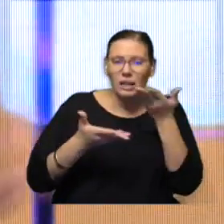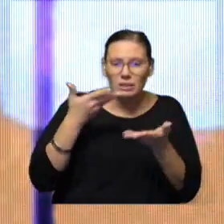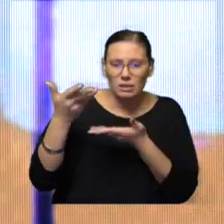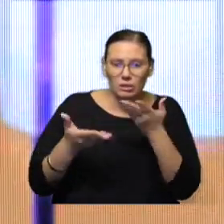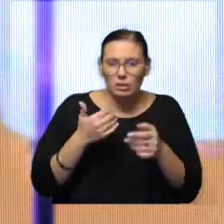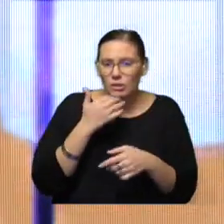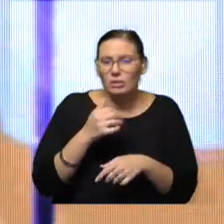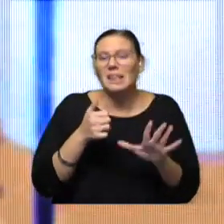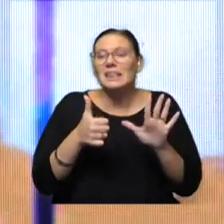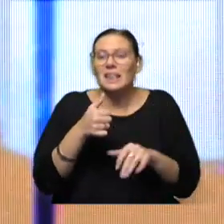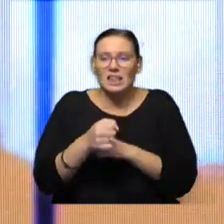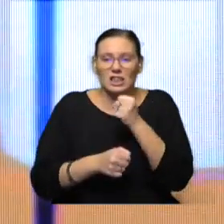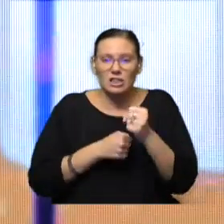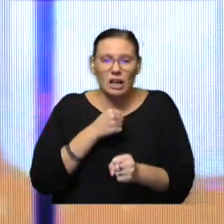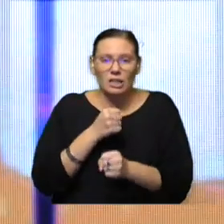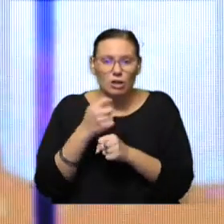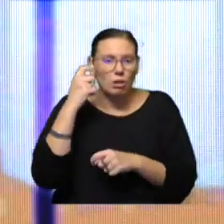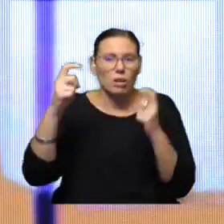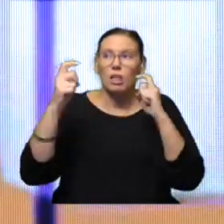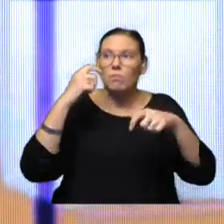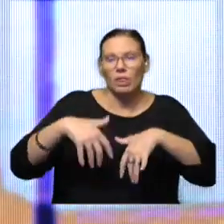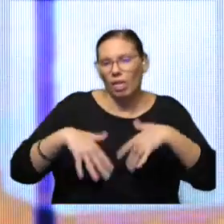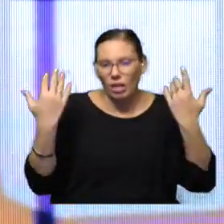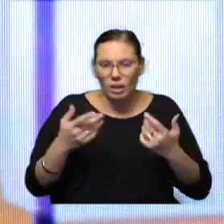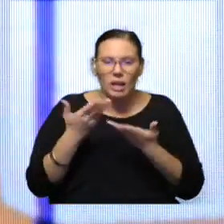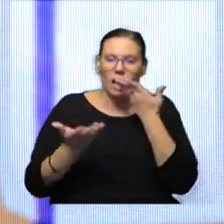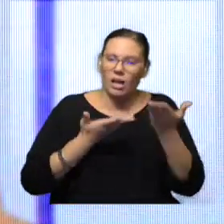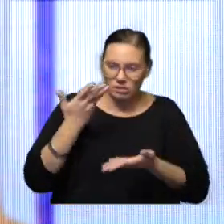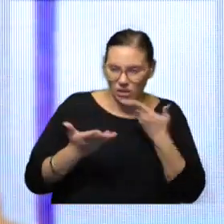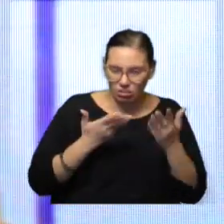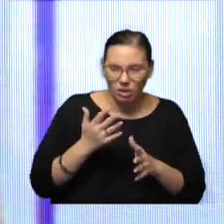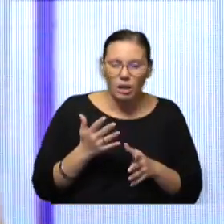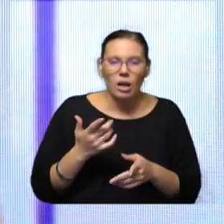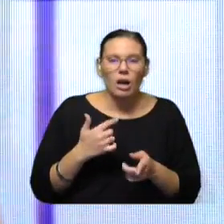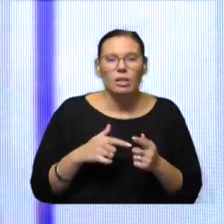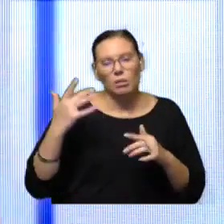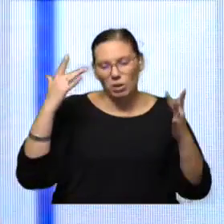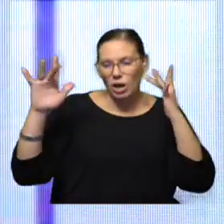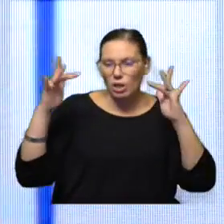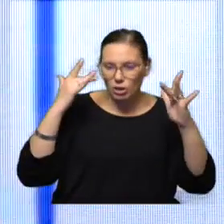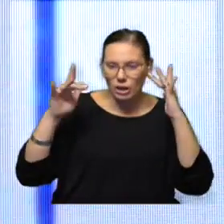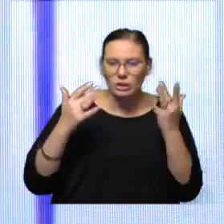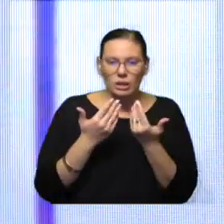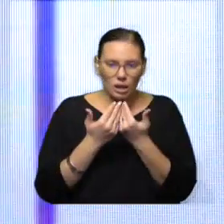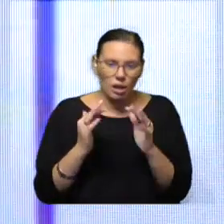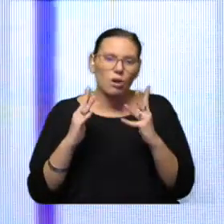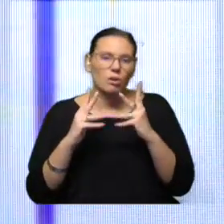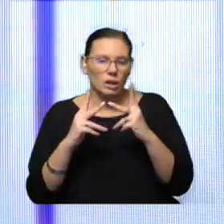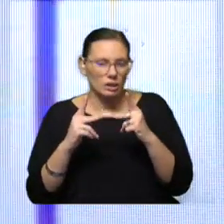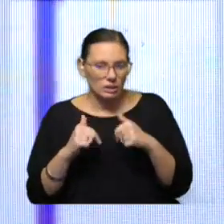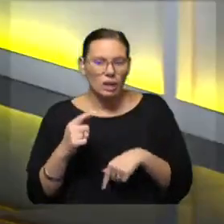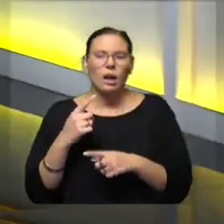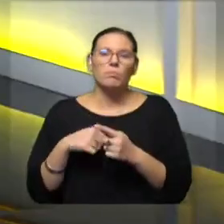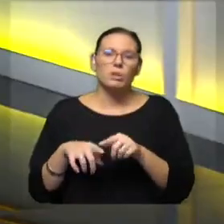tendré 6 años, de que igual inventaba ahí algo y lo hacía canción. Más de adolescente las empecé como a ordenar, pero ahí